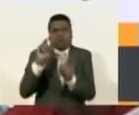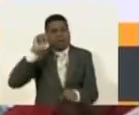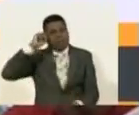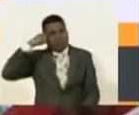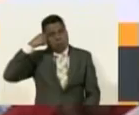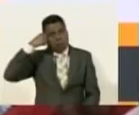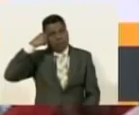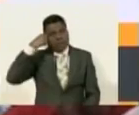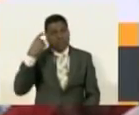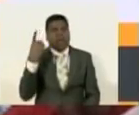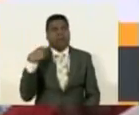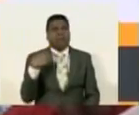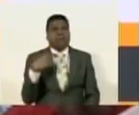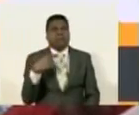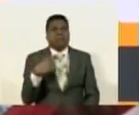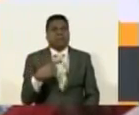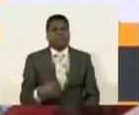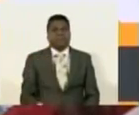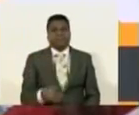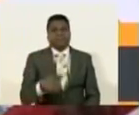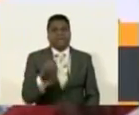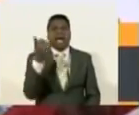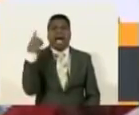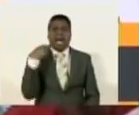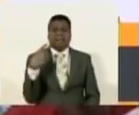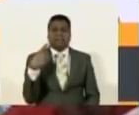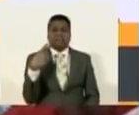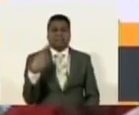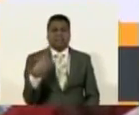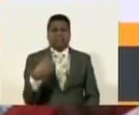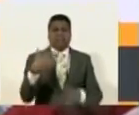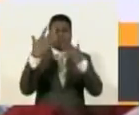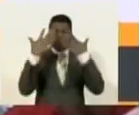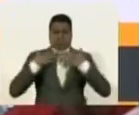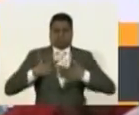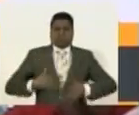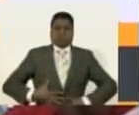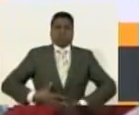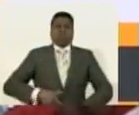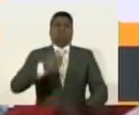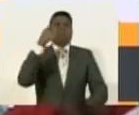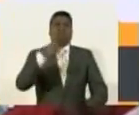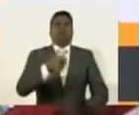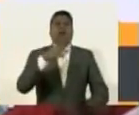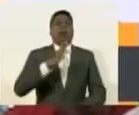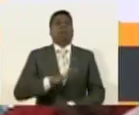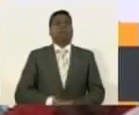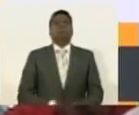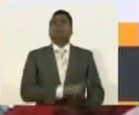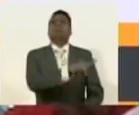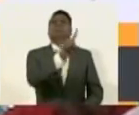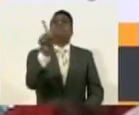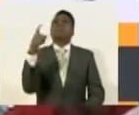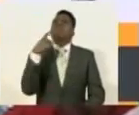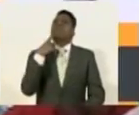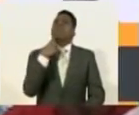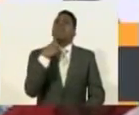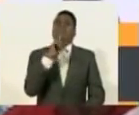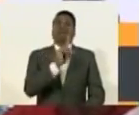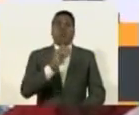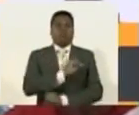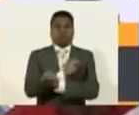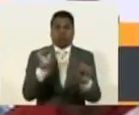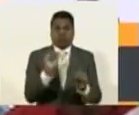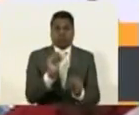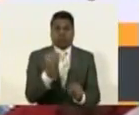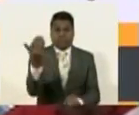Recuerden que tenía una Corte Suprema. Recuerden que tenía un CNE, recuerden que el comandante Chávez cuando planteó las preguntas inmediatamente